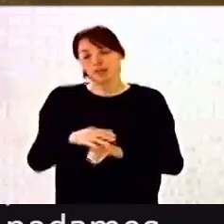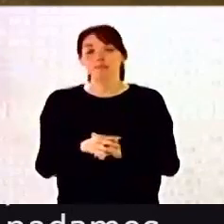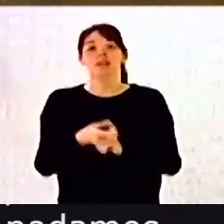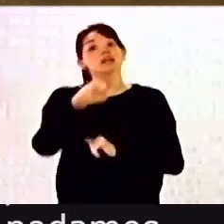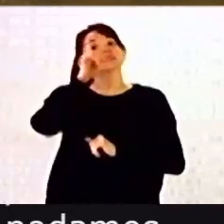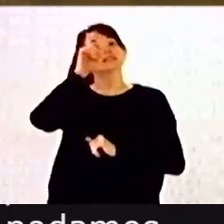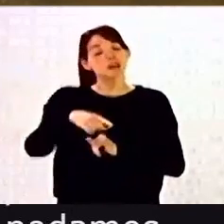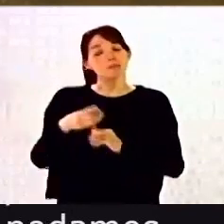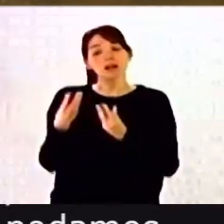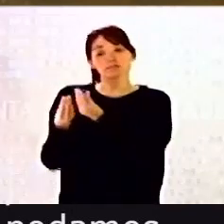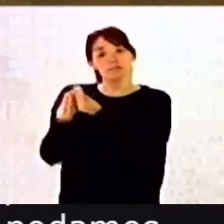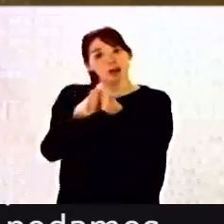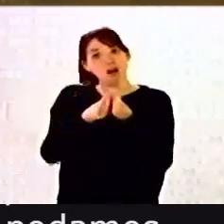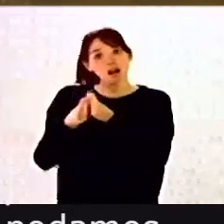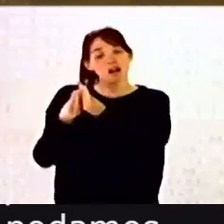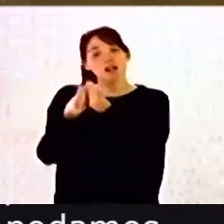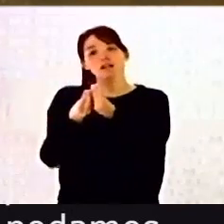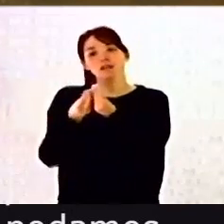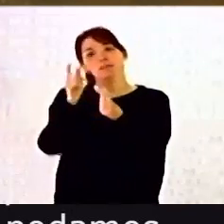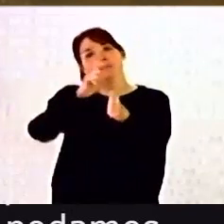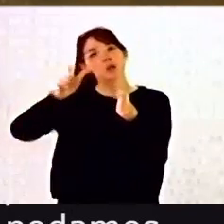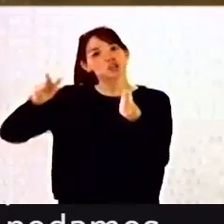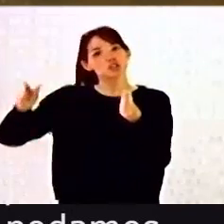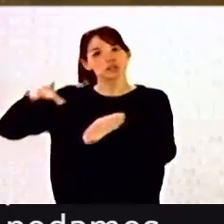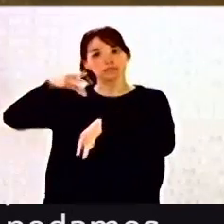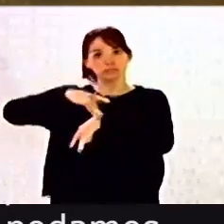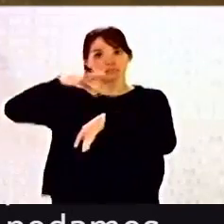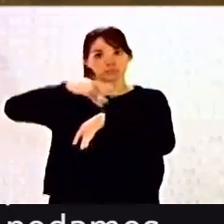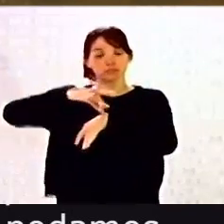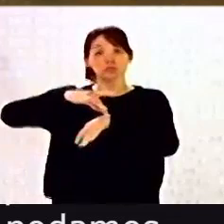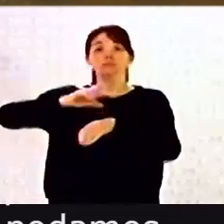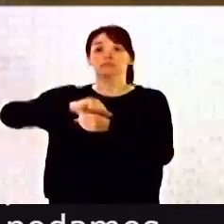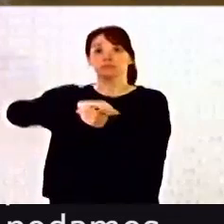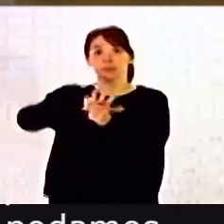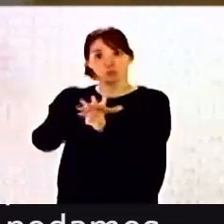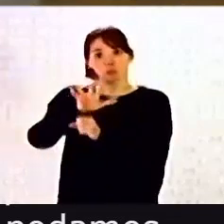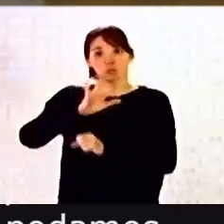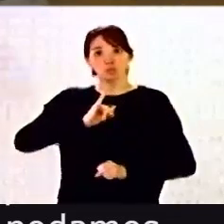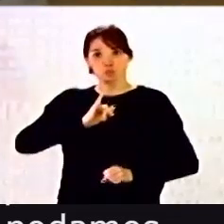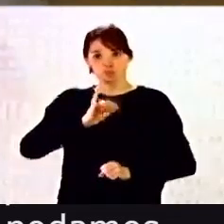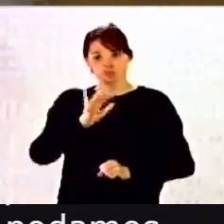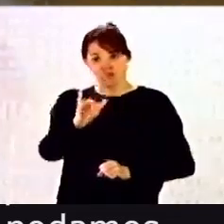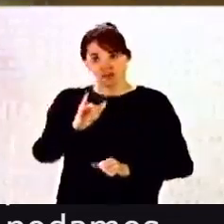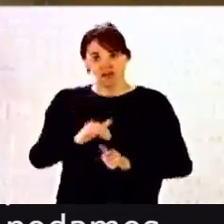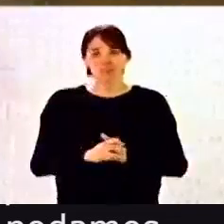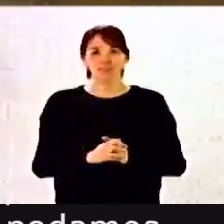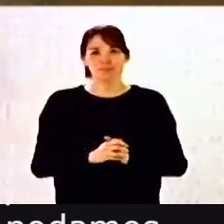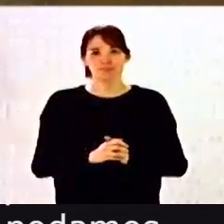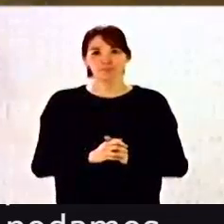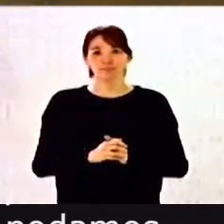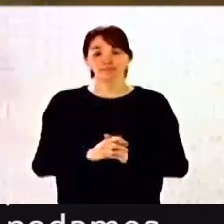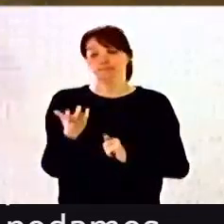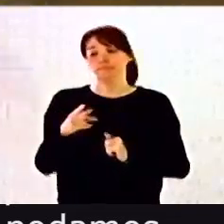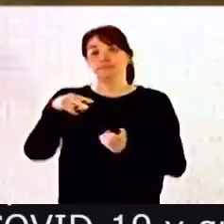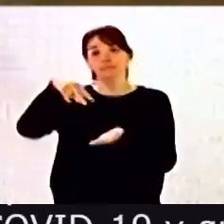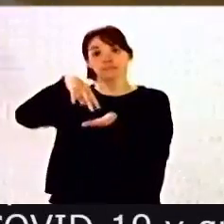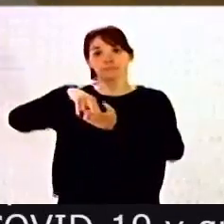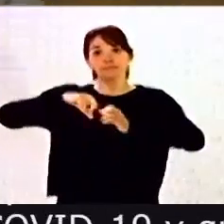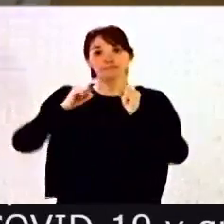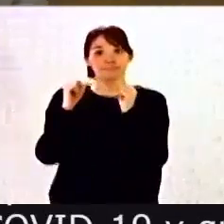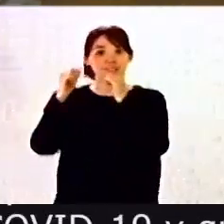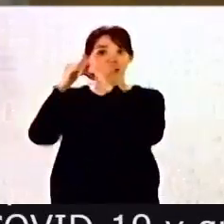las personas que están enfermas como consecuencia del COVID-19 y que, debido al aislamiento, tienen